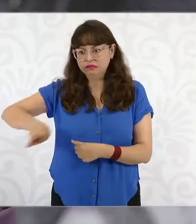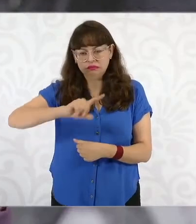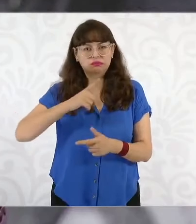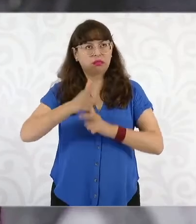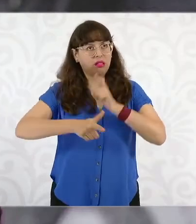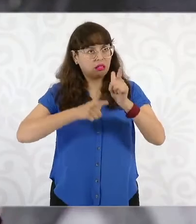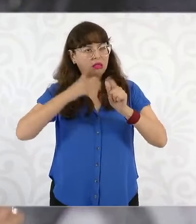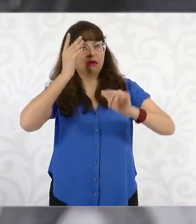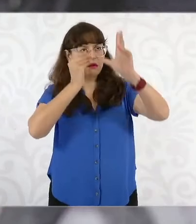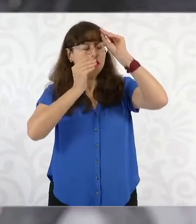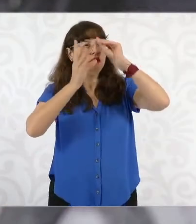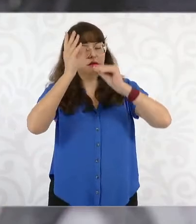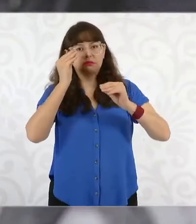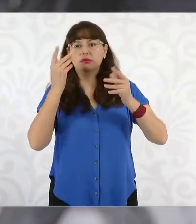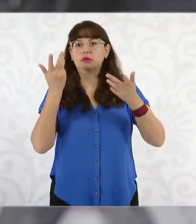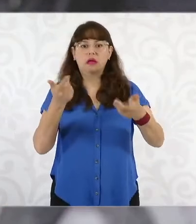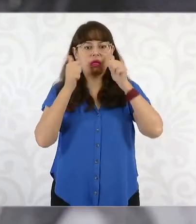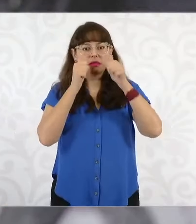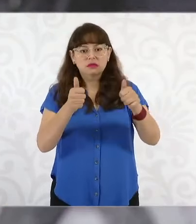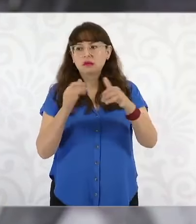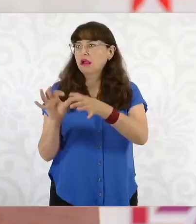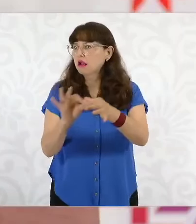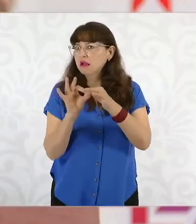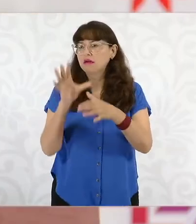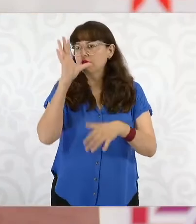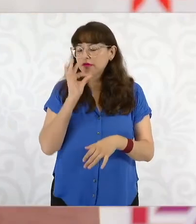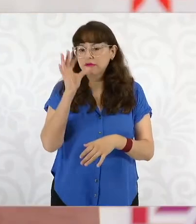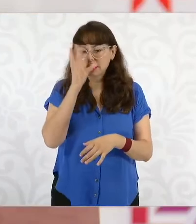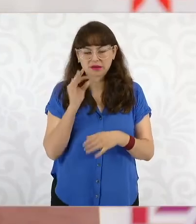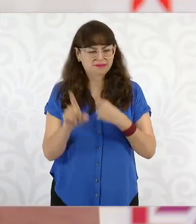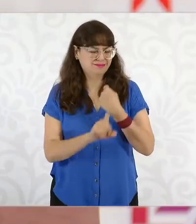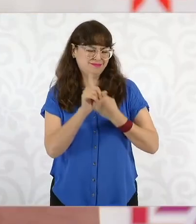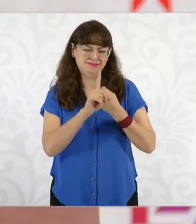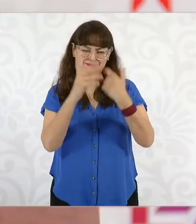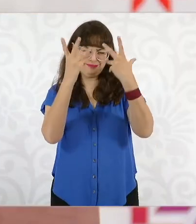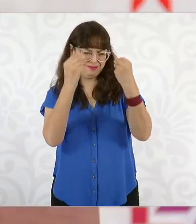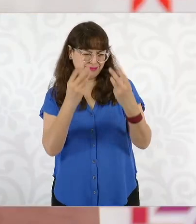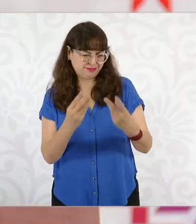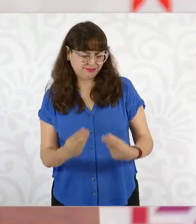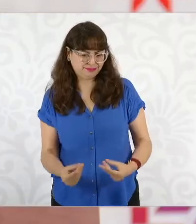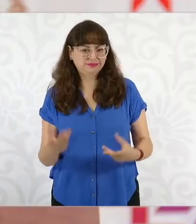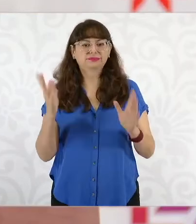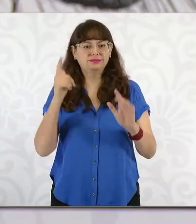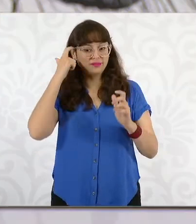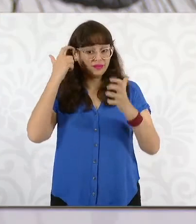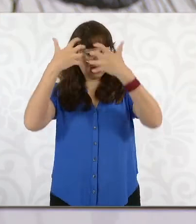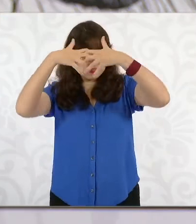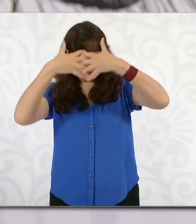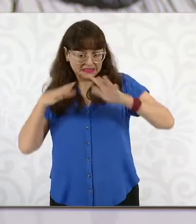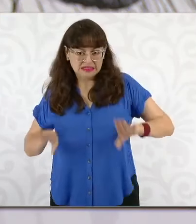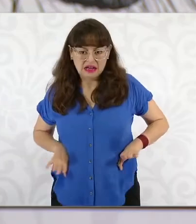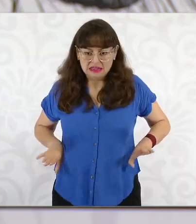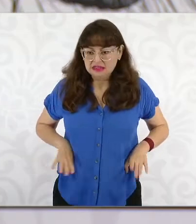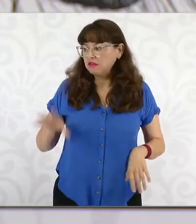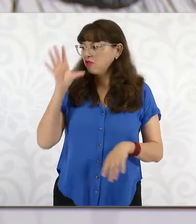aprendizaje, de falta de vínculos sociales, en fin, muchísimos problemas cognitivos y de conducta que se